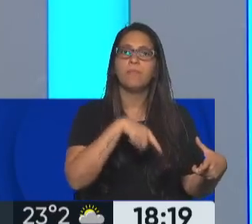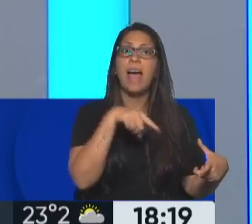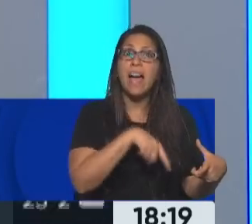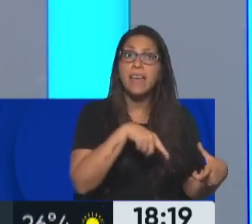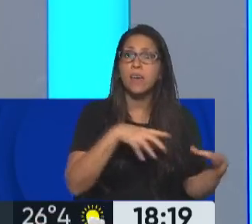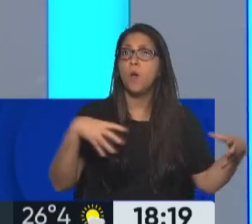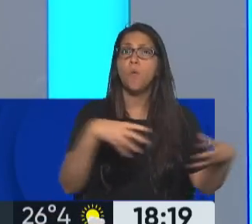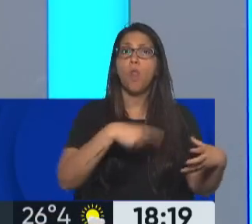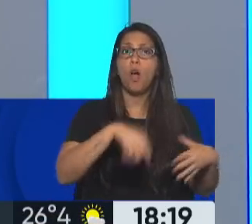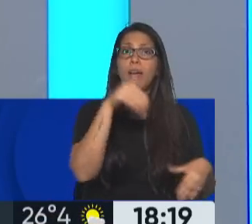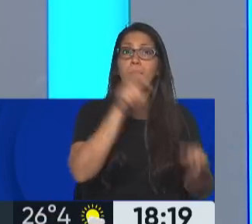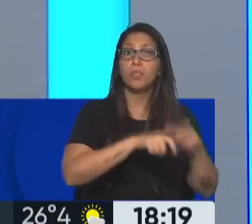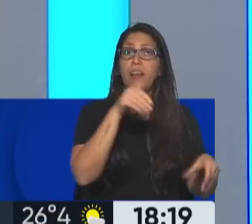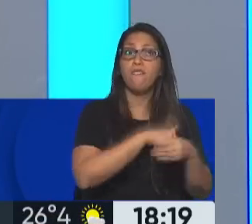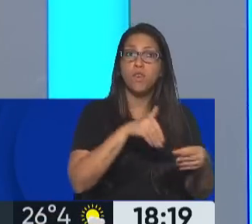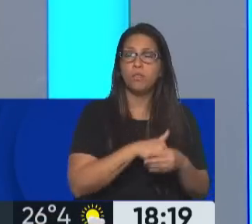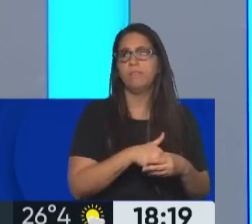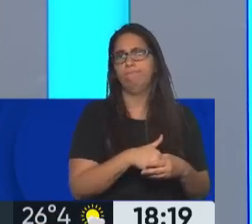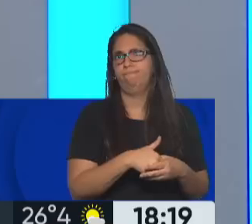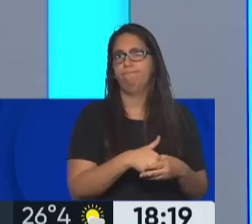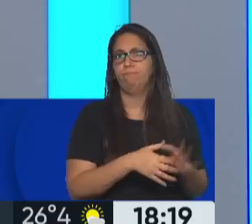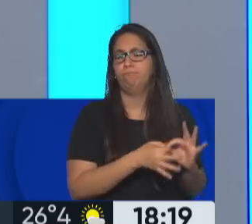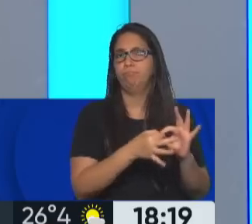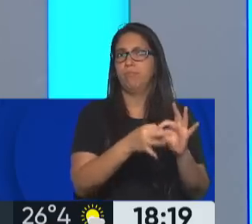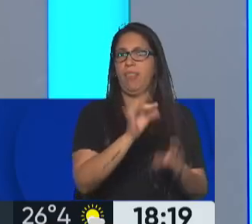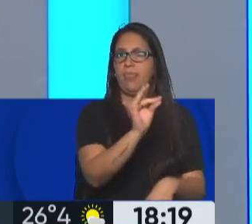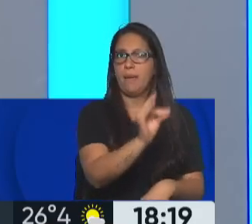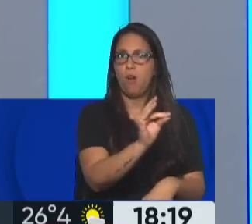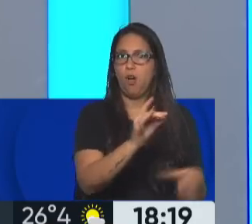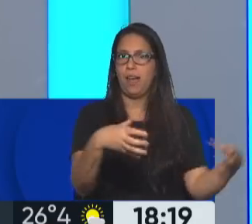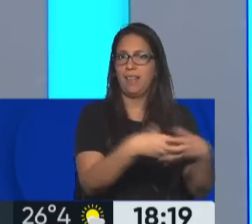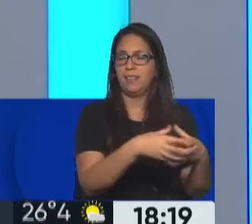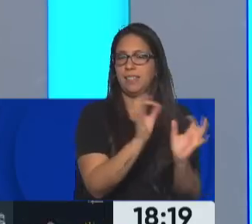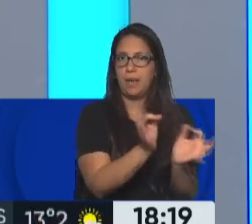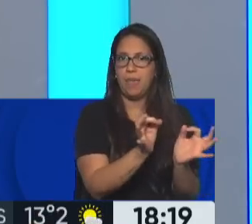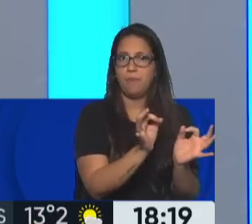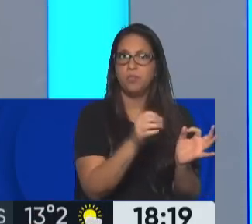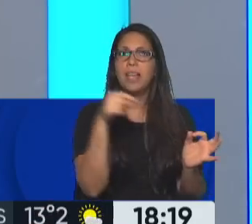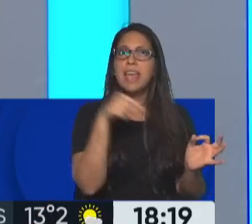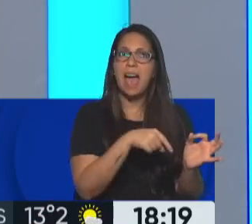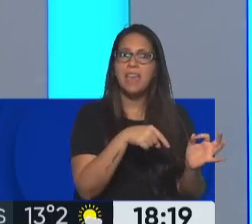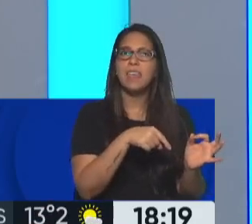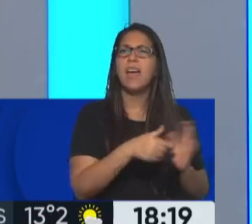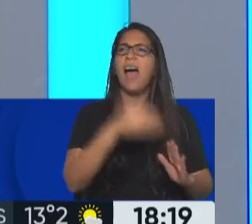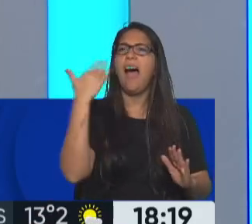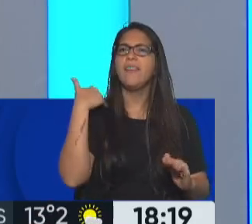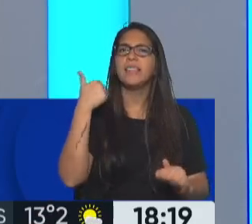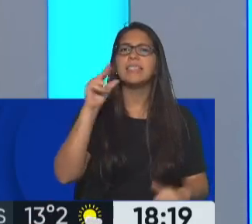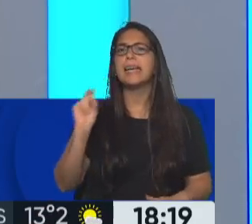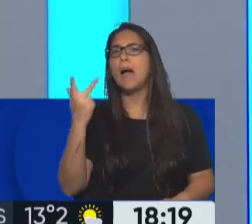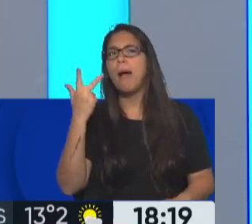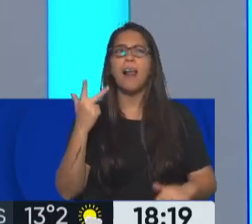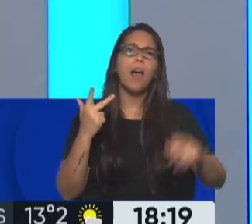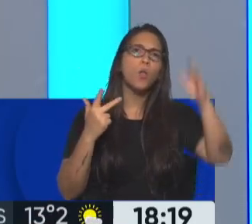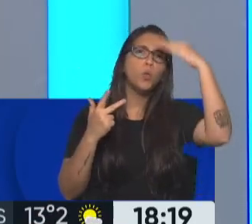un bloque de votantes muy, muy confiable para el Partido Demócrata en Texas. Y de hecho las diferencias en Texas se venían reduciendo muy